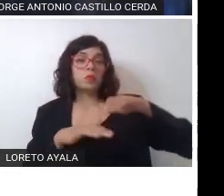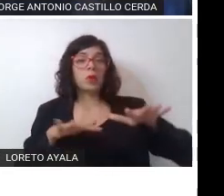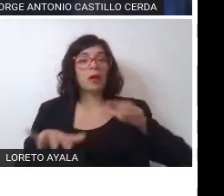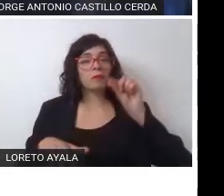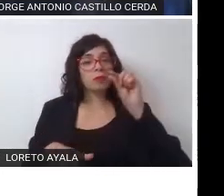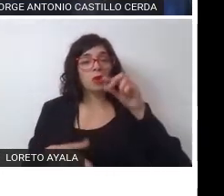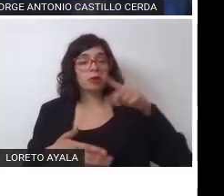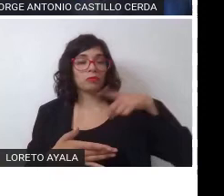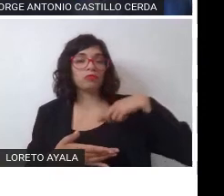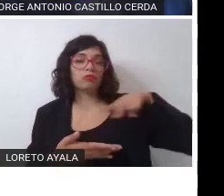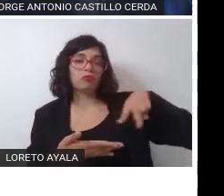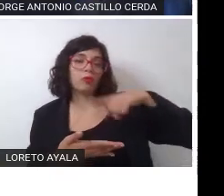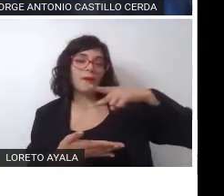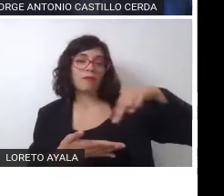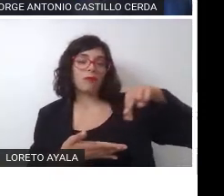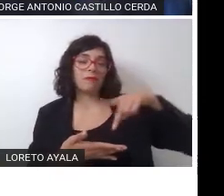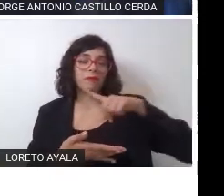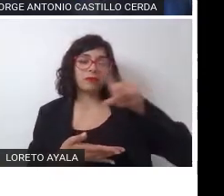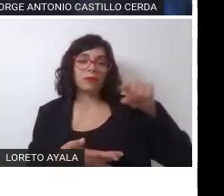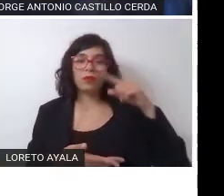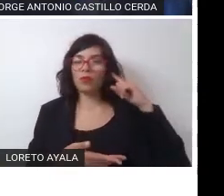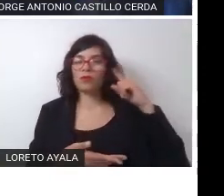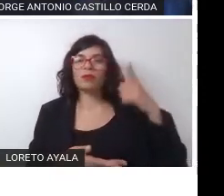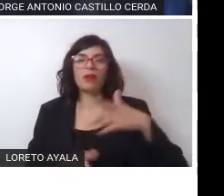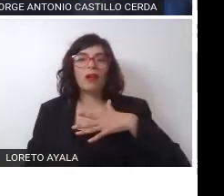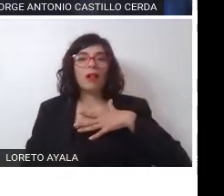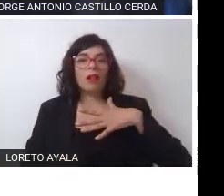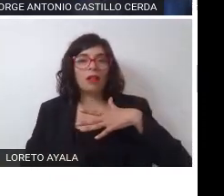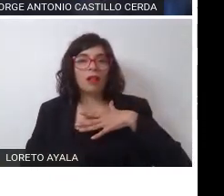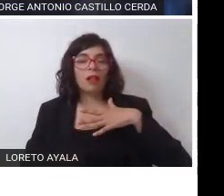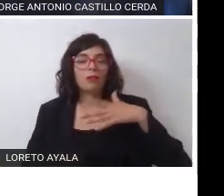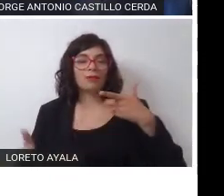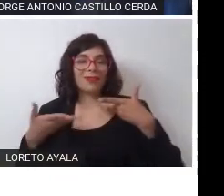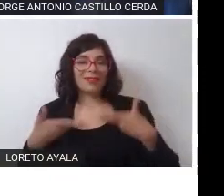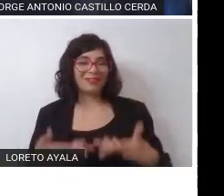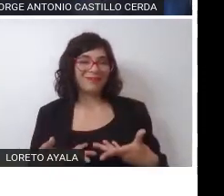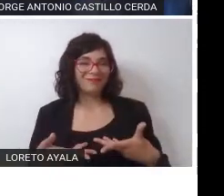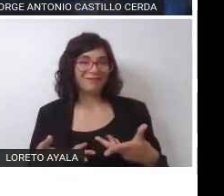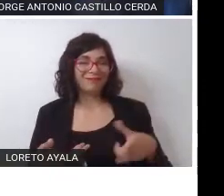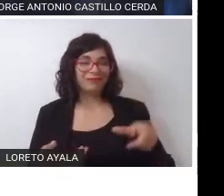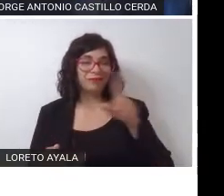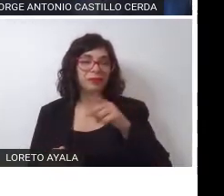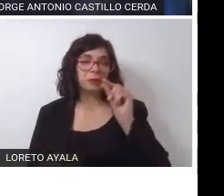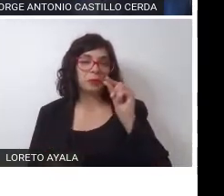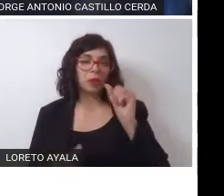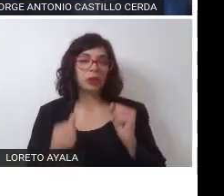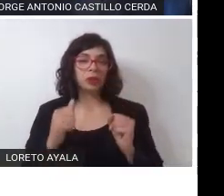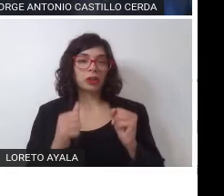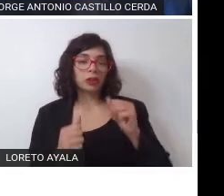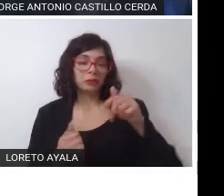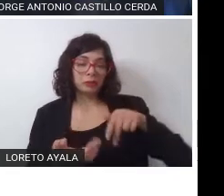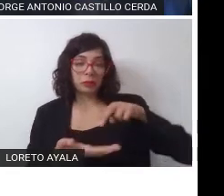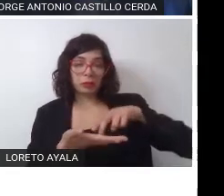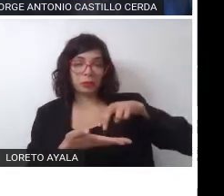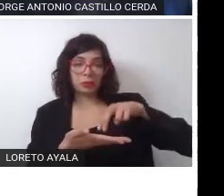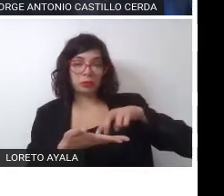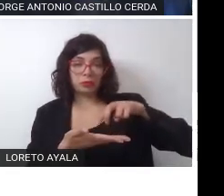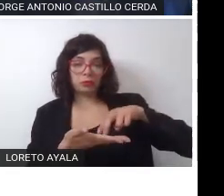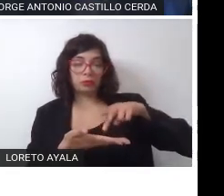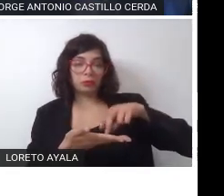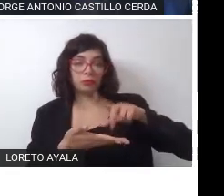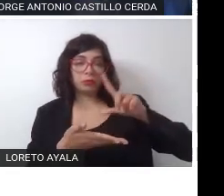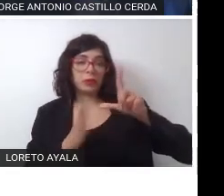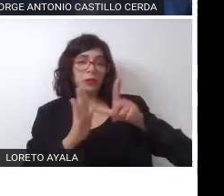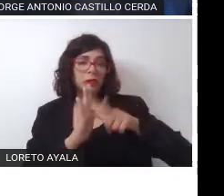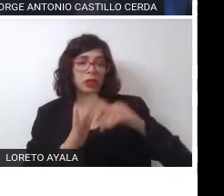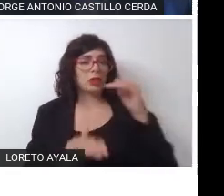a hacer moviéndome, así que me van a escuchar agitado. Me voy a mover, es un pequeño trote en el suelo, no tan rápido, súper lentito, pero lo